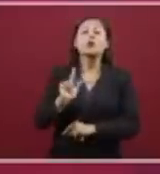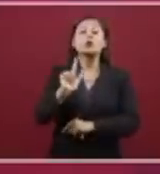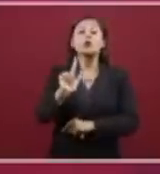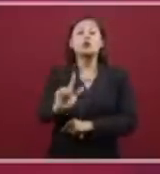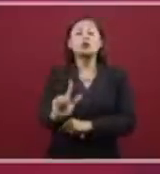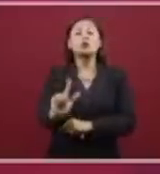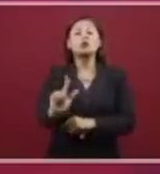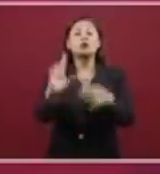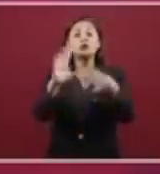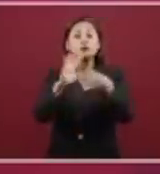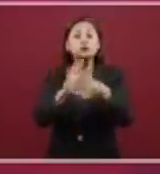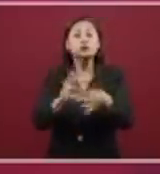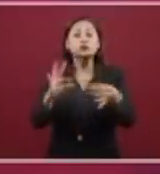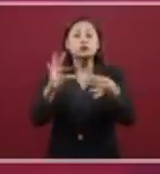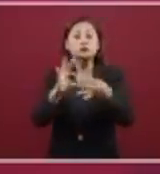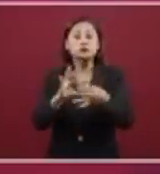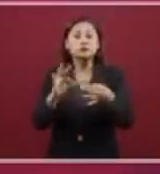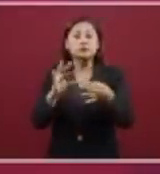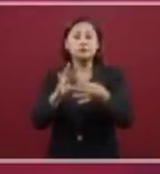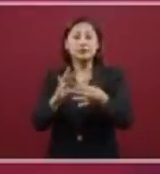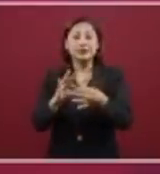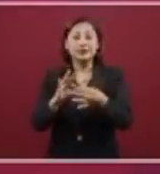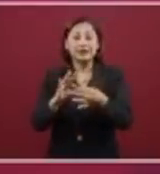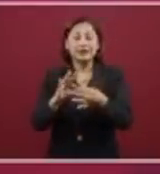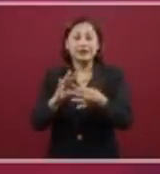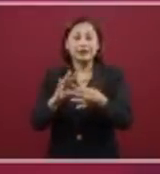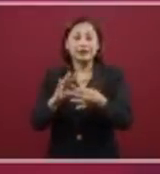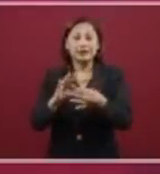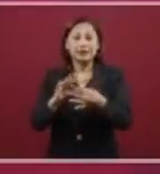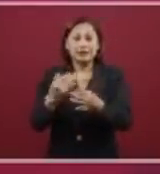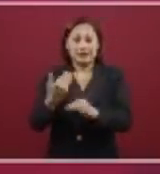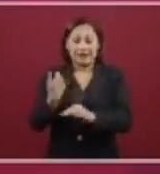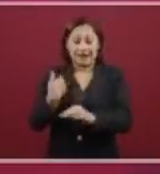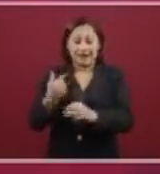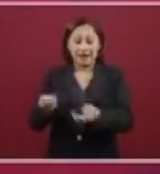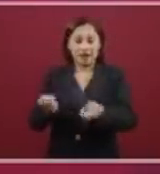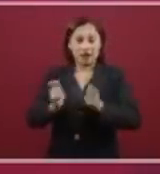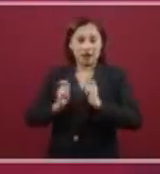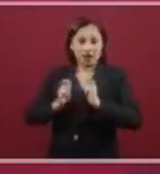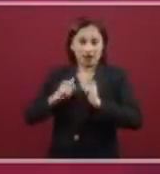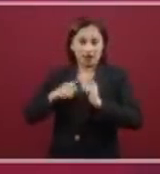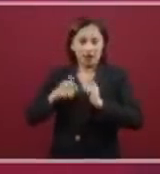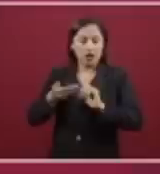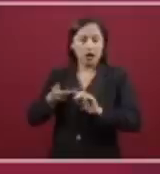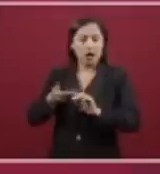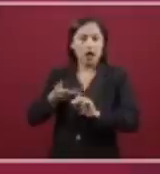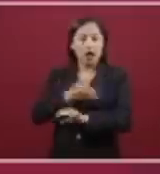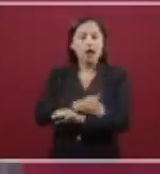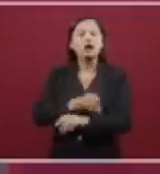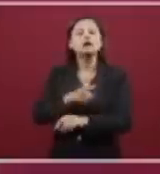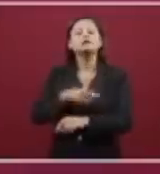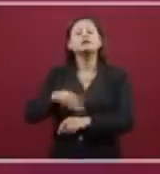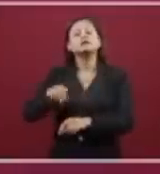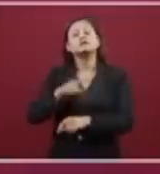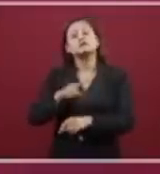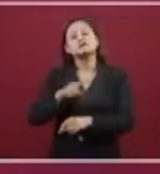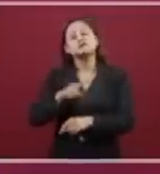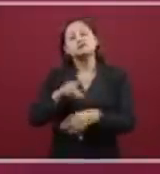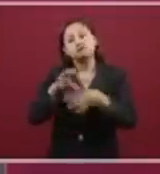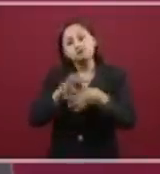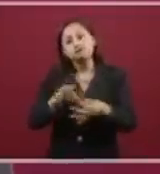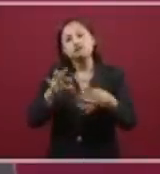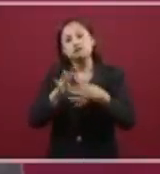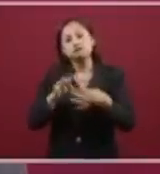todo lo que se dijo antes de que yo tomara la palabra para este recuento este informe pormenorizado